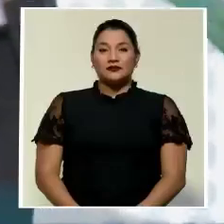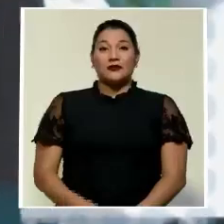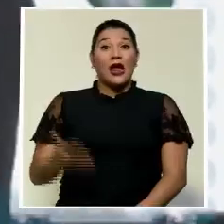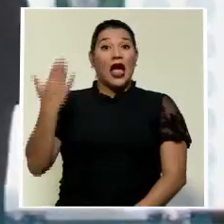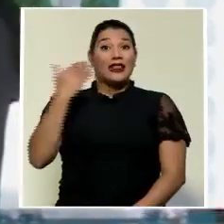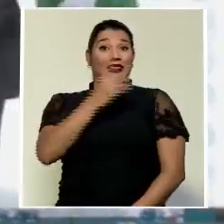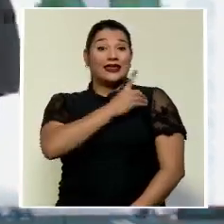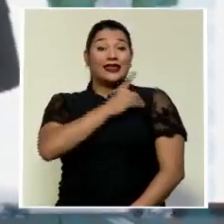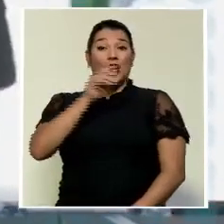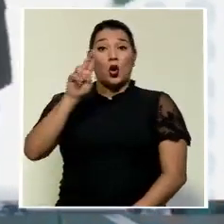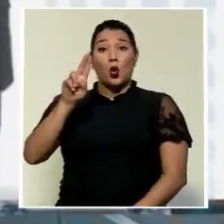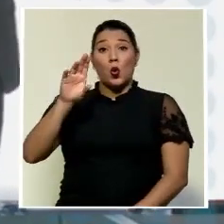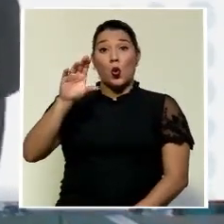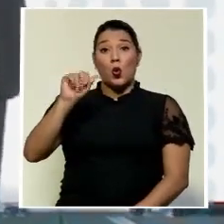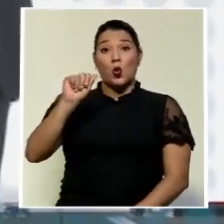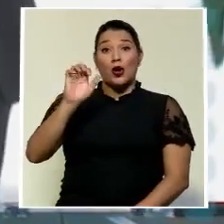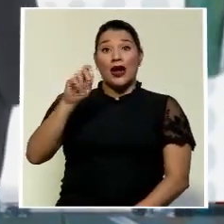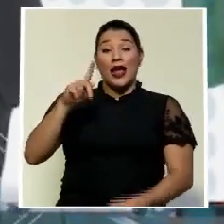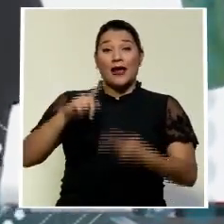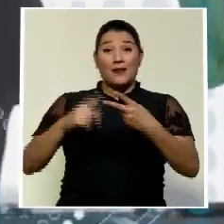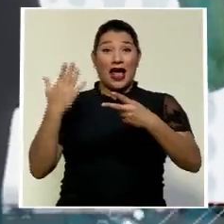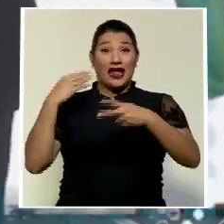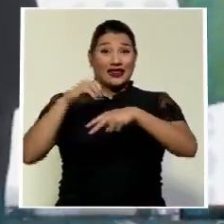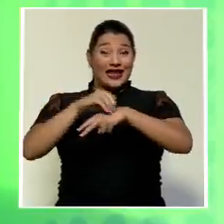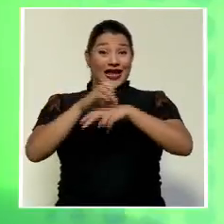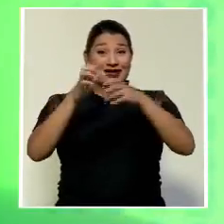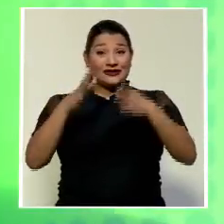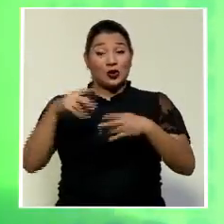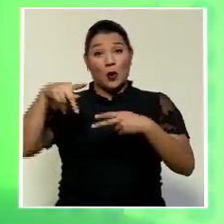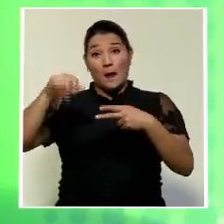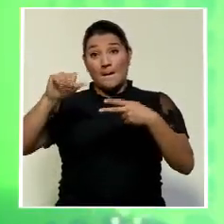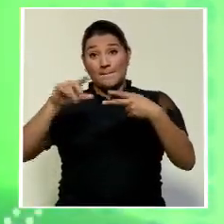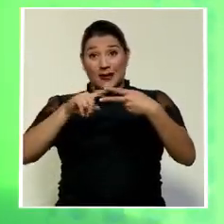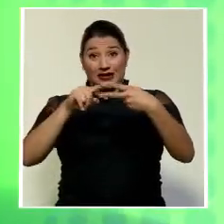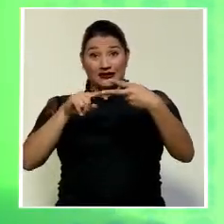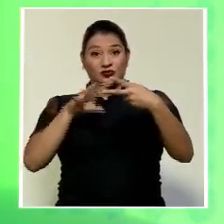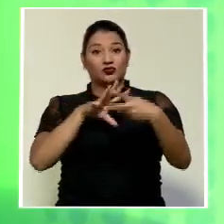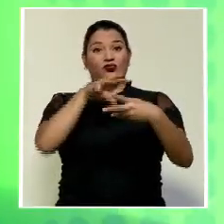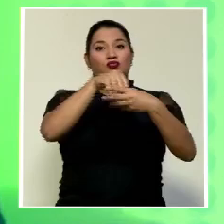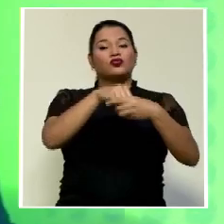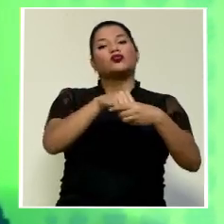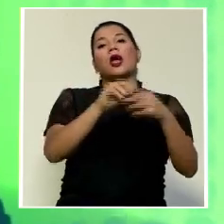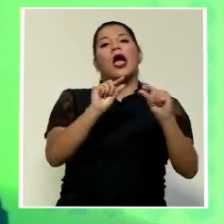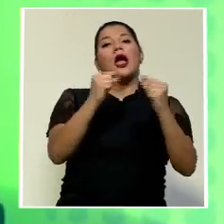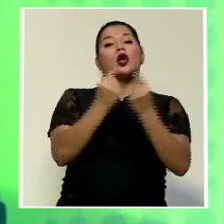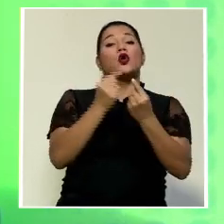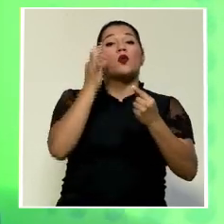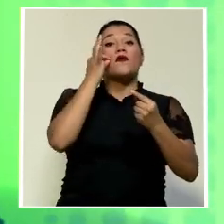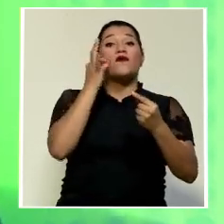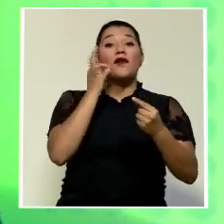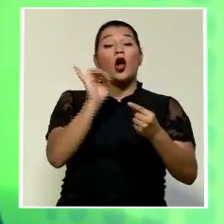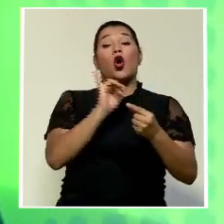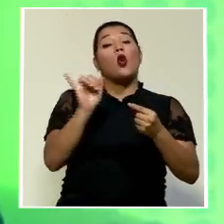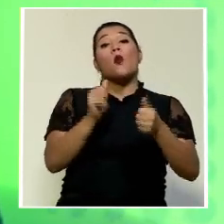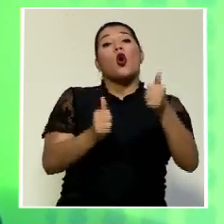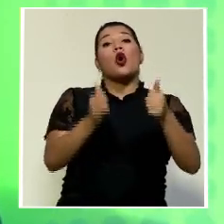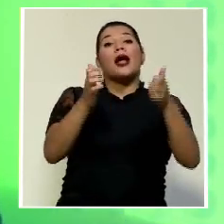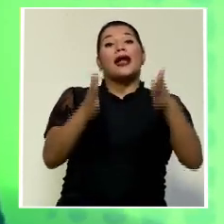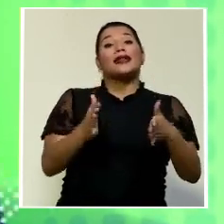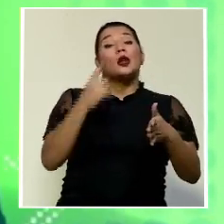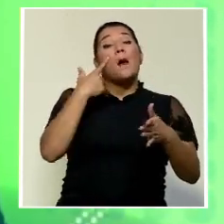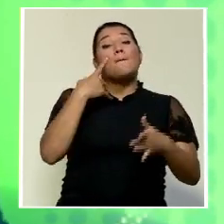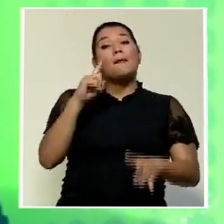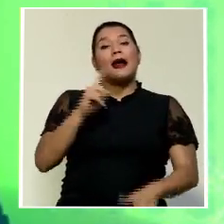Exdirector de UCAEP y exasesora del PAC completarán la fórmula presidencial de José María Figueres como candidatos a la vicepresidencia por el